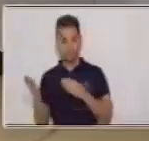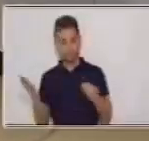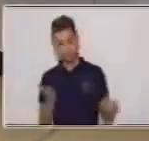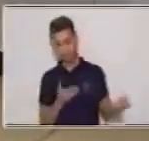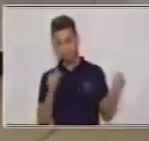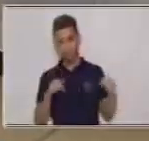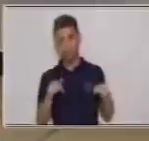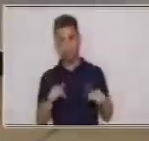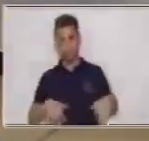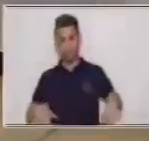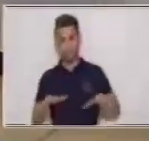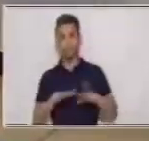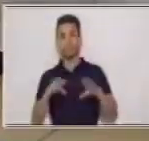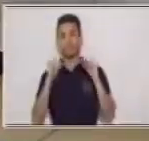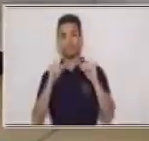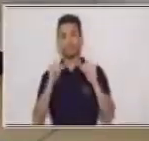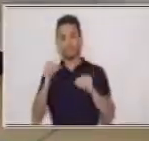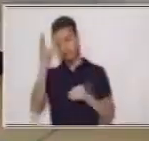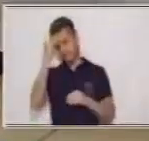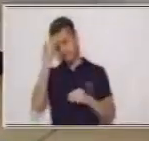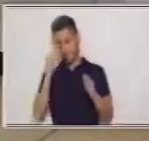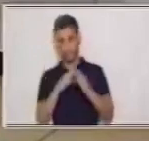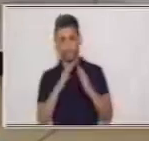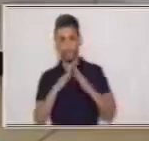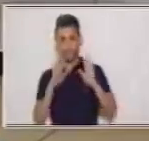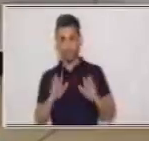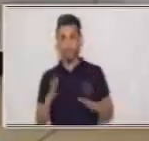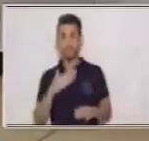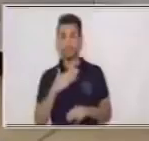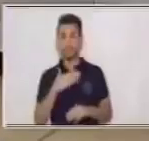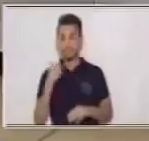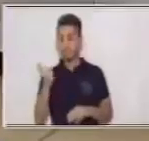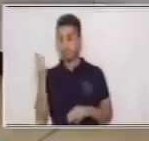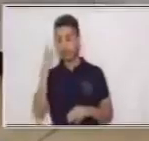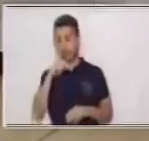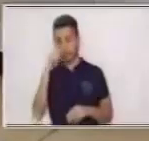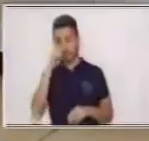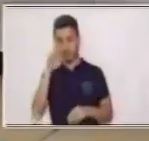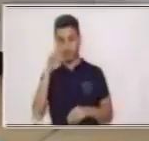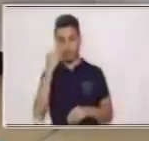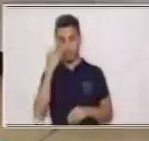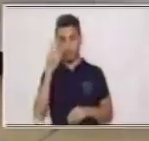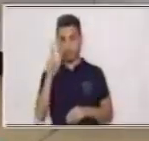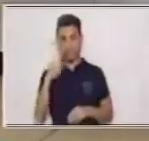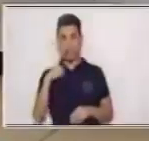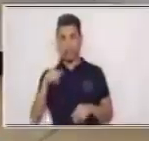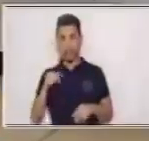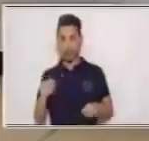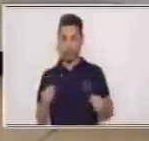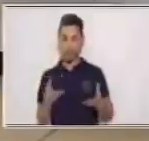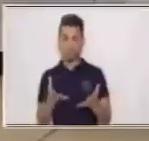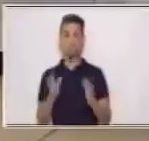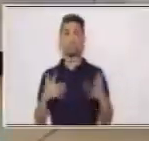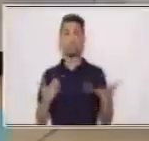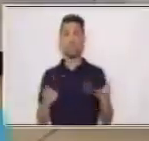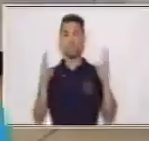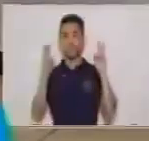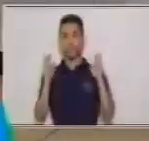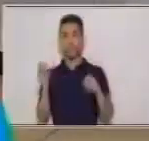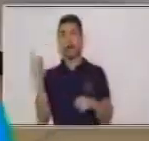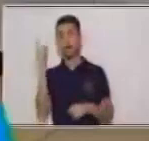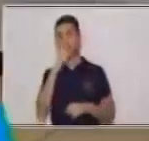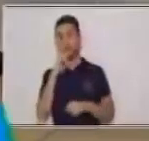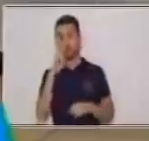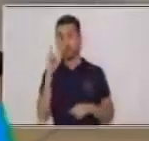Bienvenidos a este espacio educativo Aprende en Casa. Soy Astrid López y en esta oportunidad desarrollaré el tema de el sustantivo y